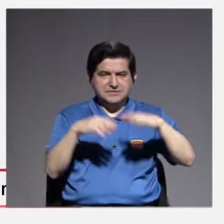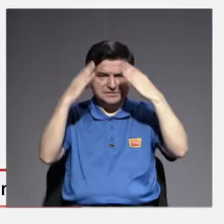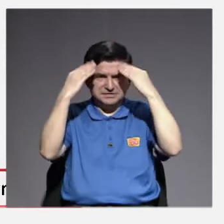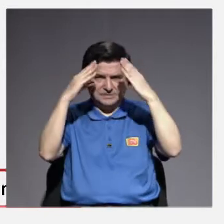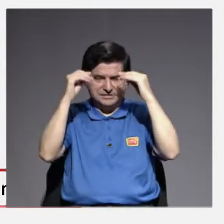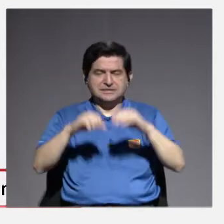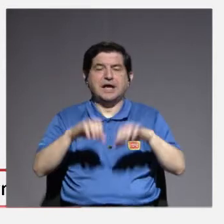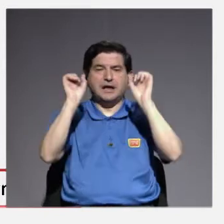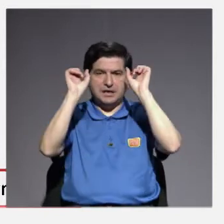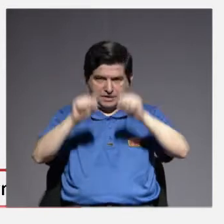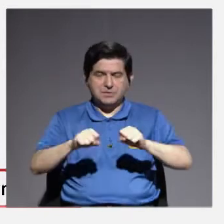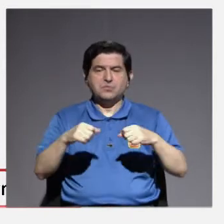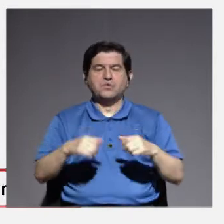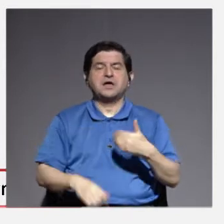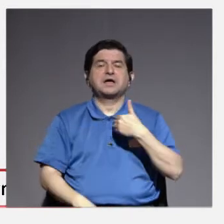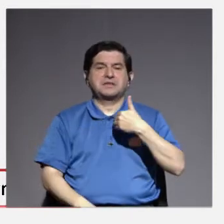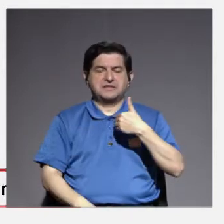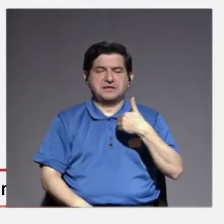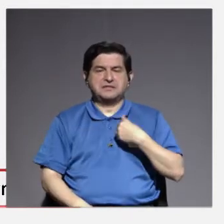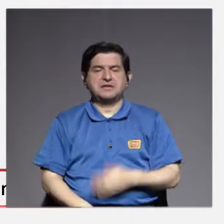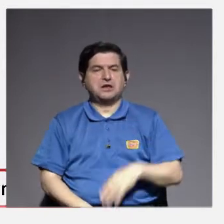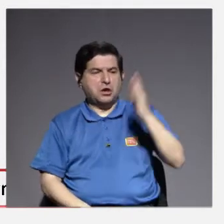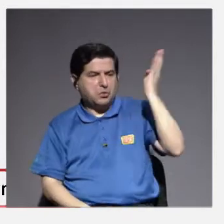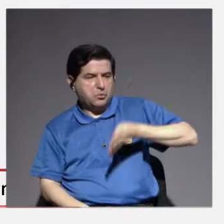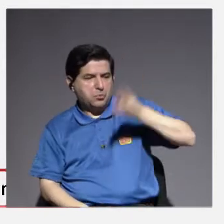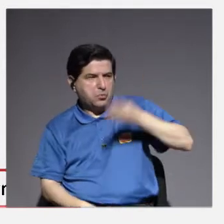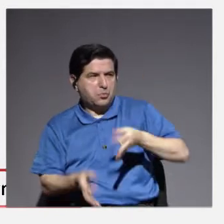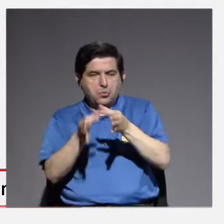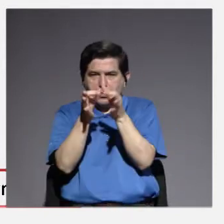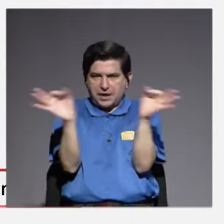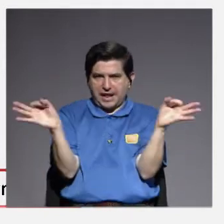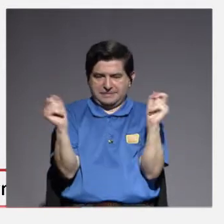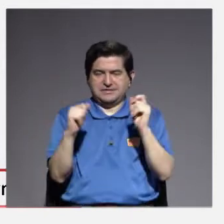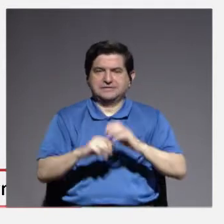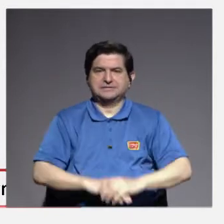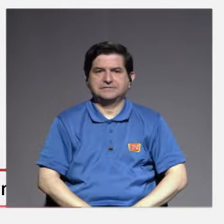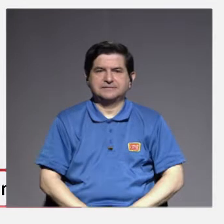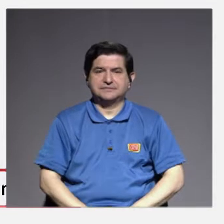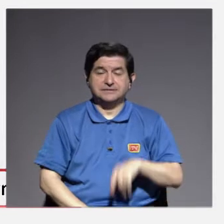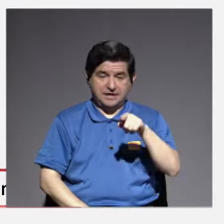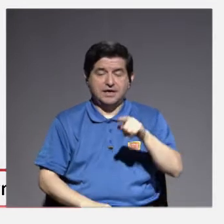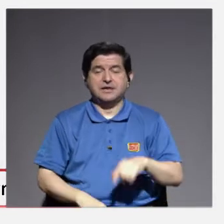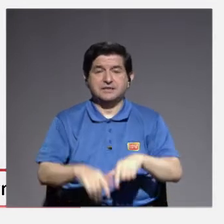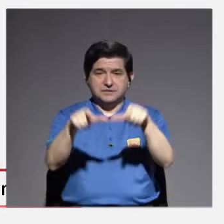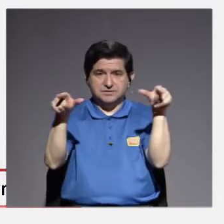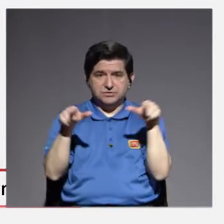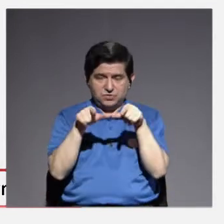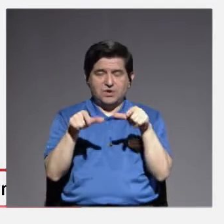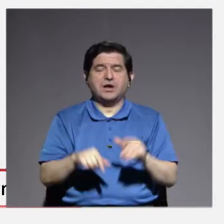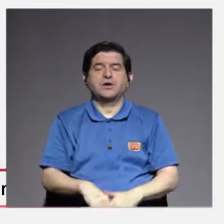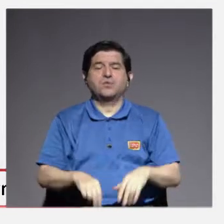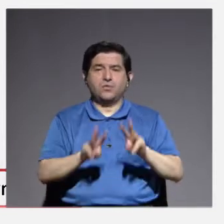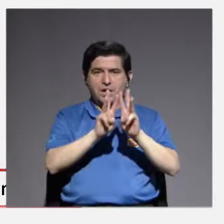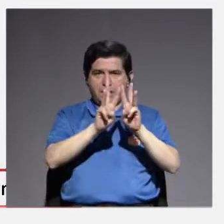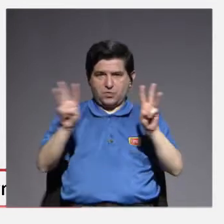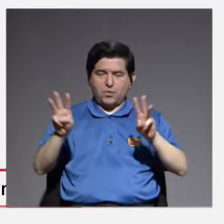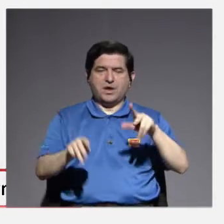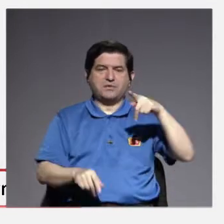el cual va a estar disponible para descargar de manera gratuita en la página web del PROSIC, que es